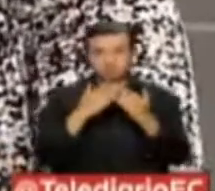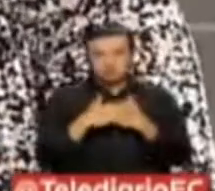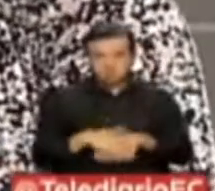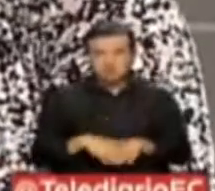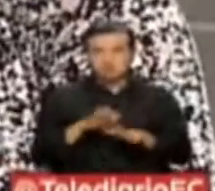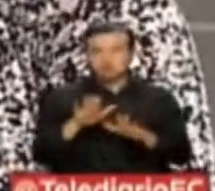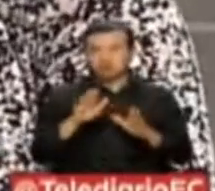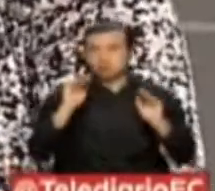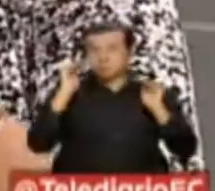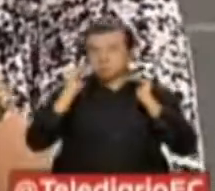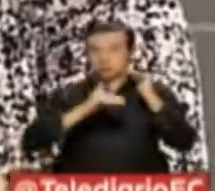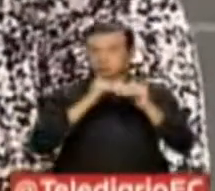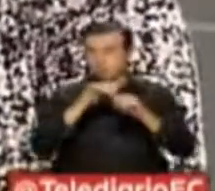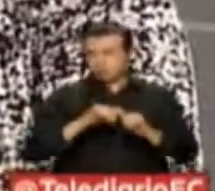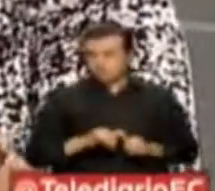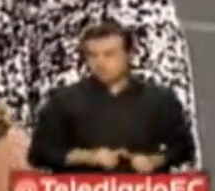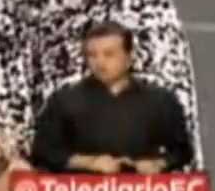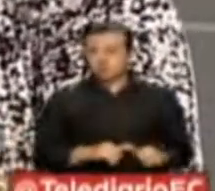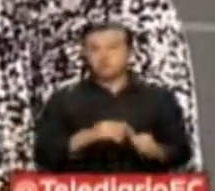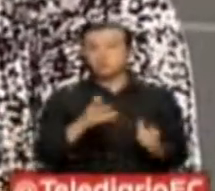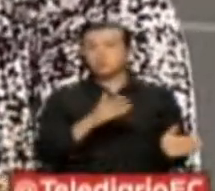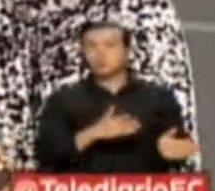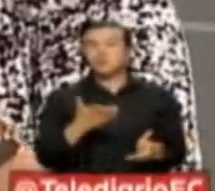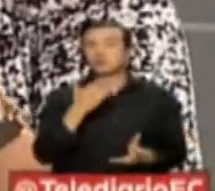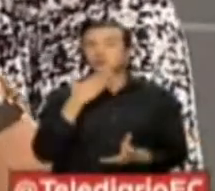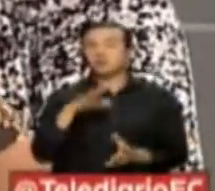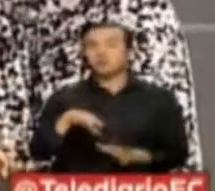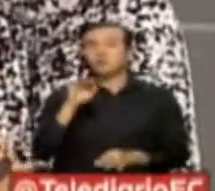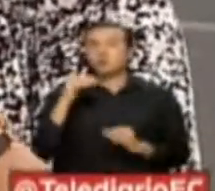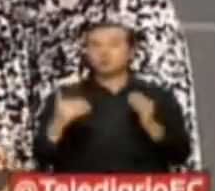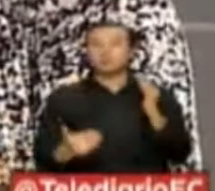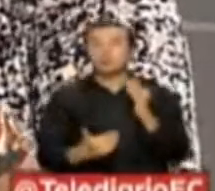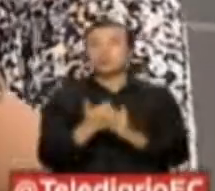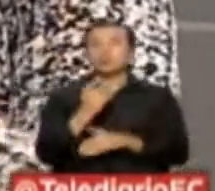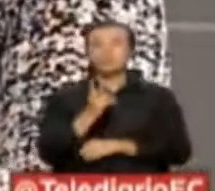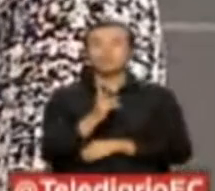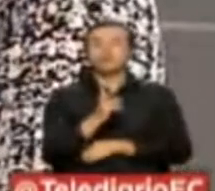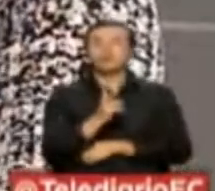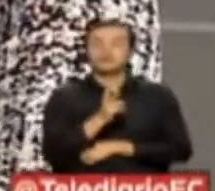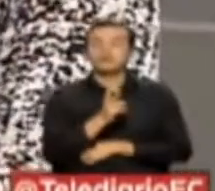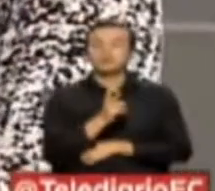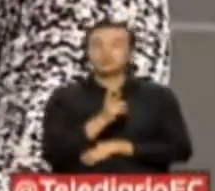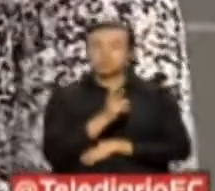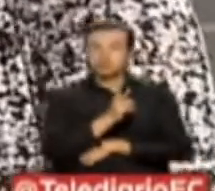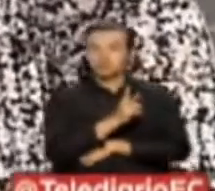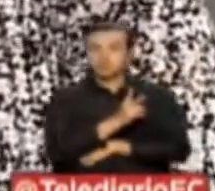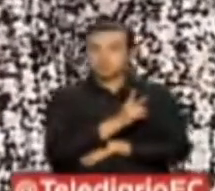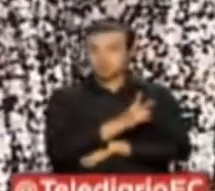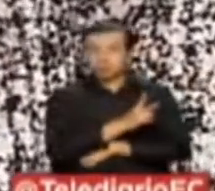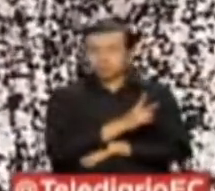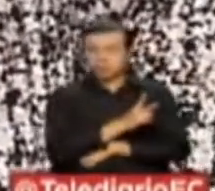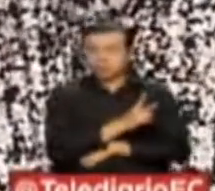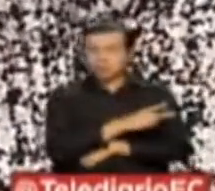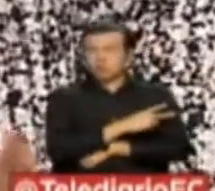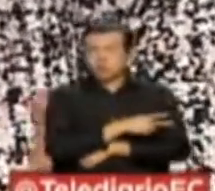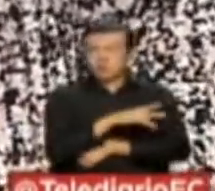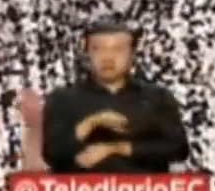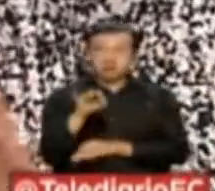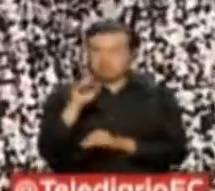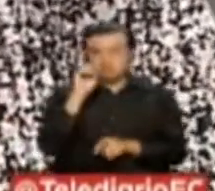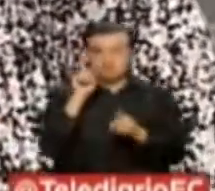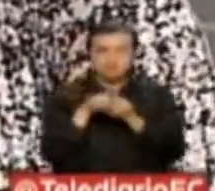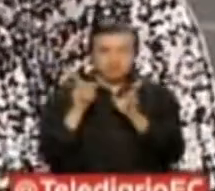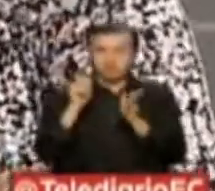para que lleve a cabo este proceso cómo se va a designar a los nuevos vocales de ser el caso si es que las impugnaciones para sanz